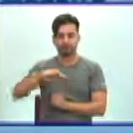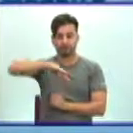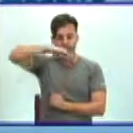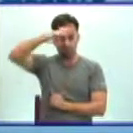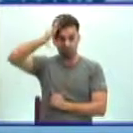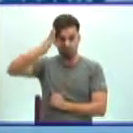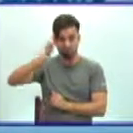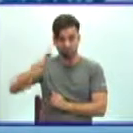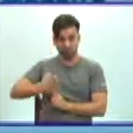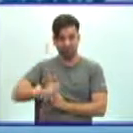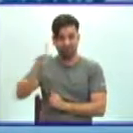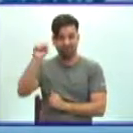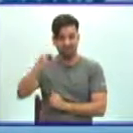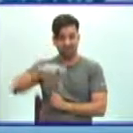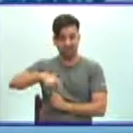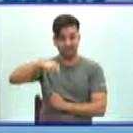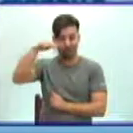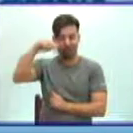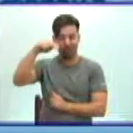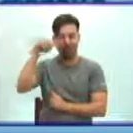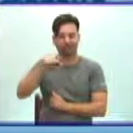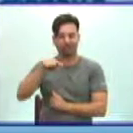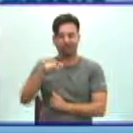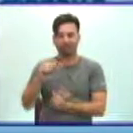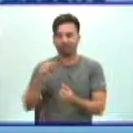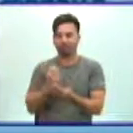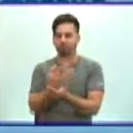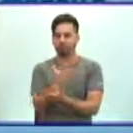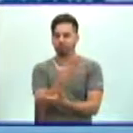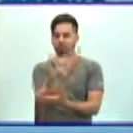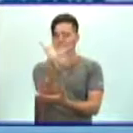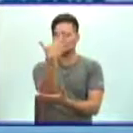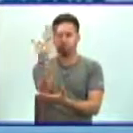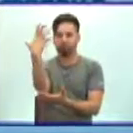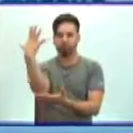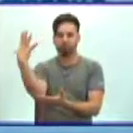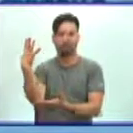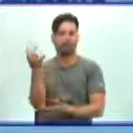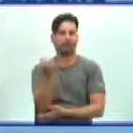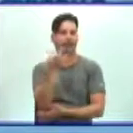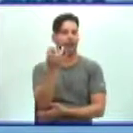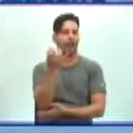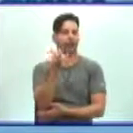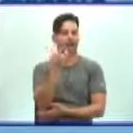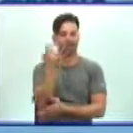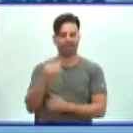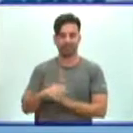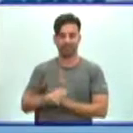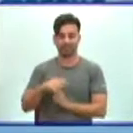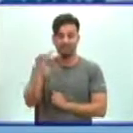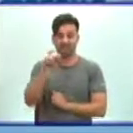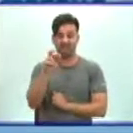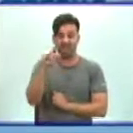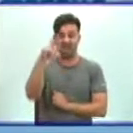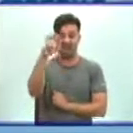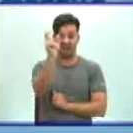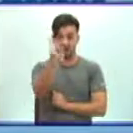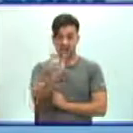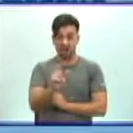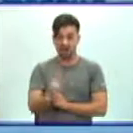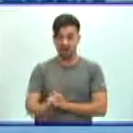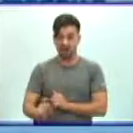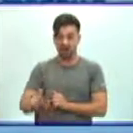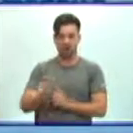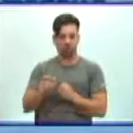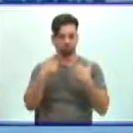vegetación tupida, verde, con abundancia, ríos caudalosos. Fíjense que ahí